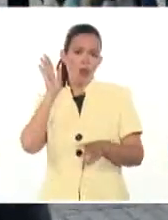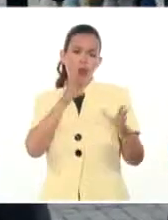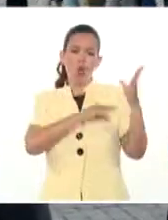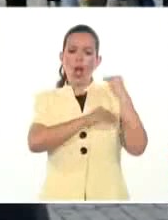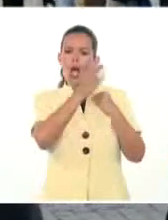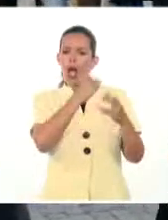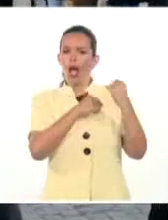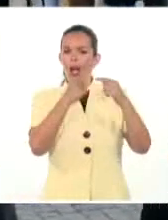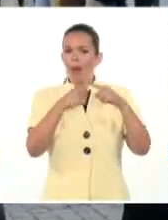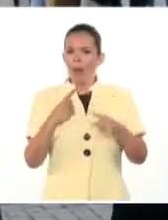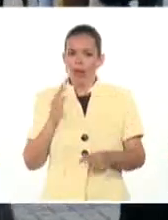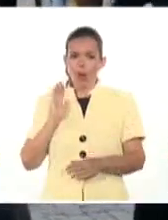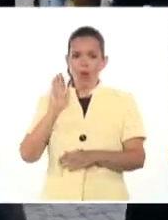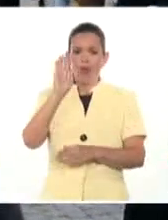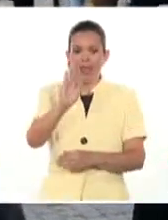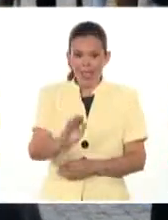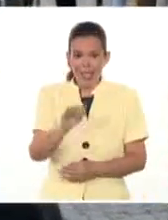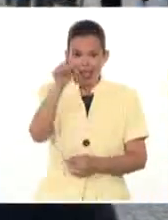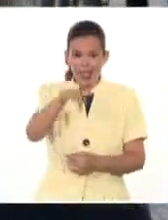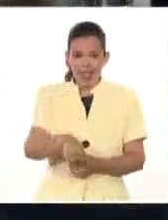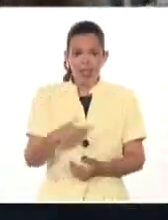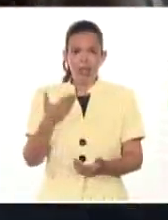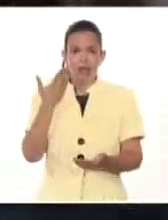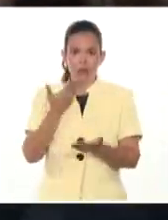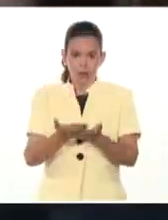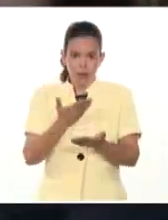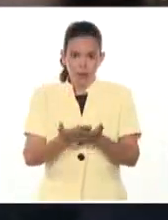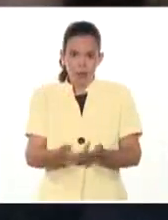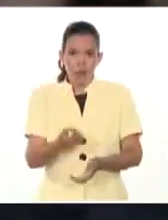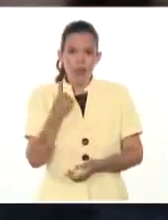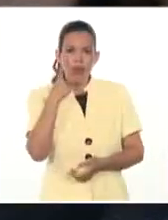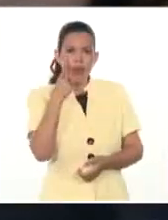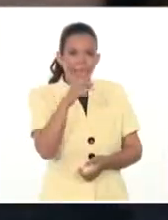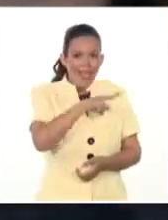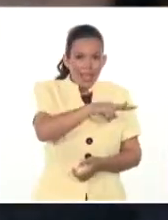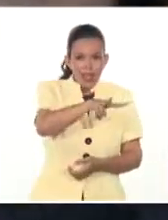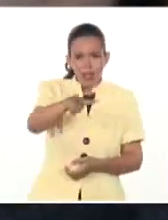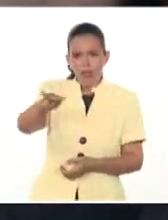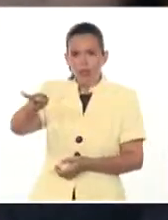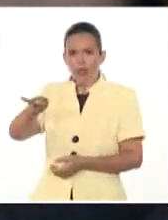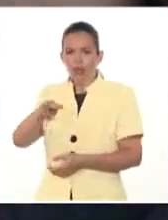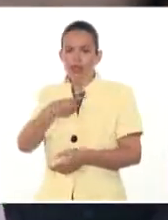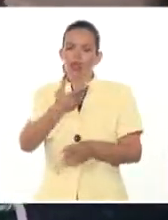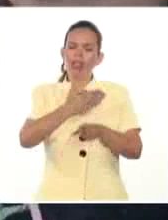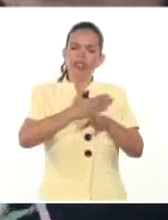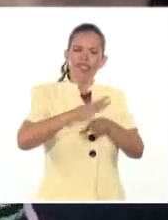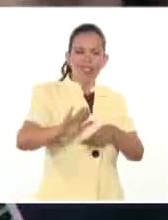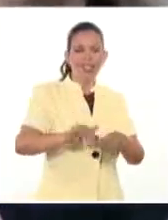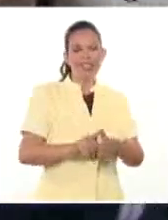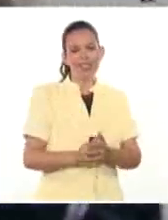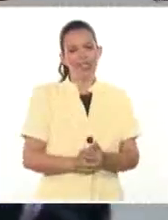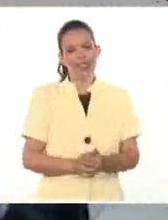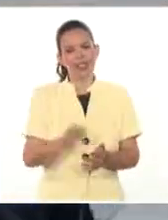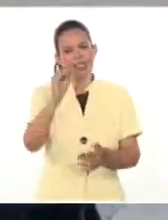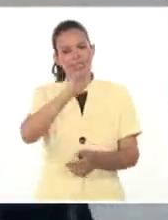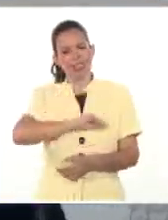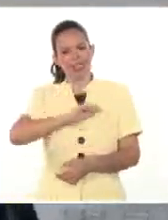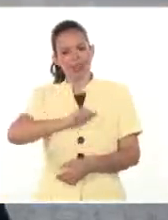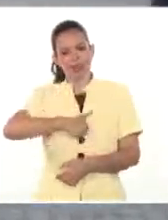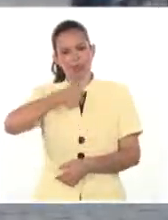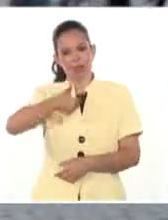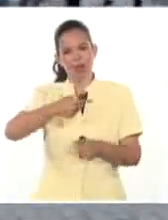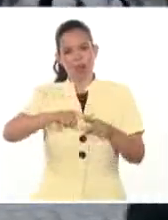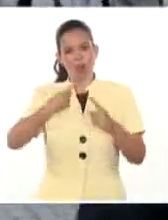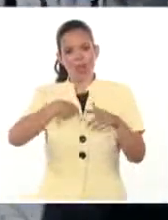¿no? Te hace dimensionar un poco qué es lo que pasó, y estás en la biblioteca y después estás mirando el lugar